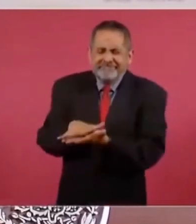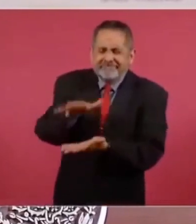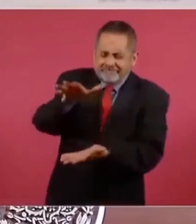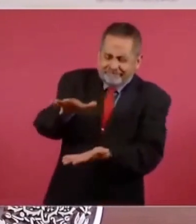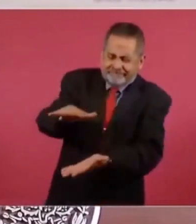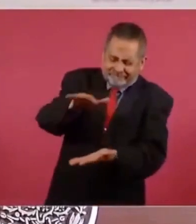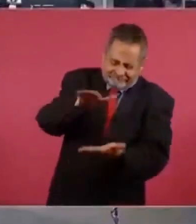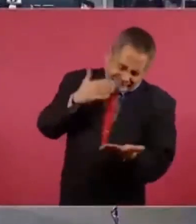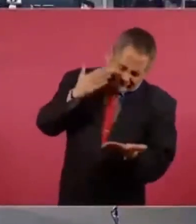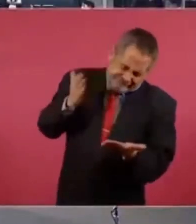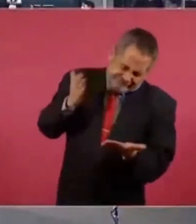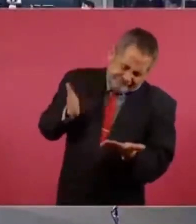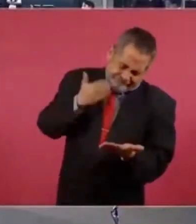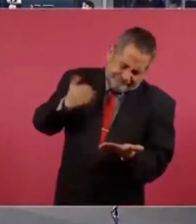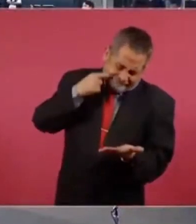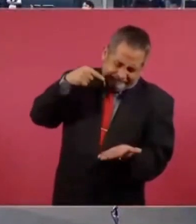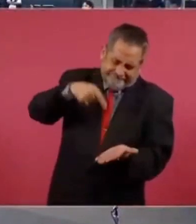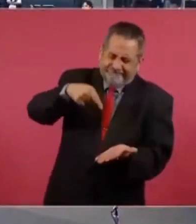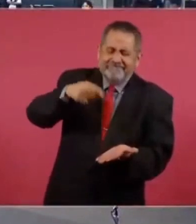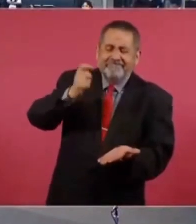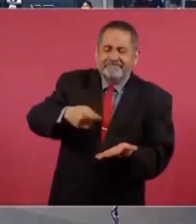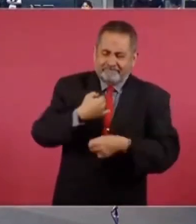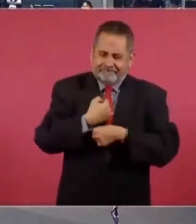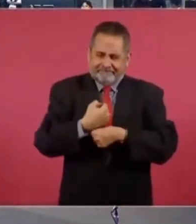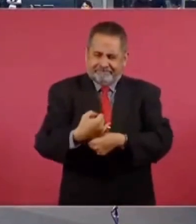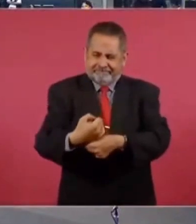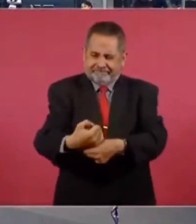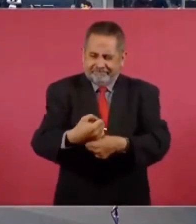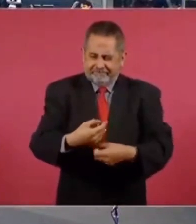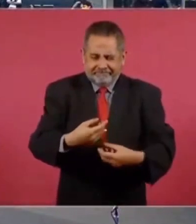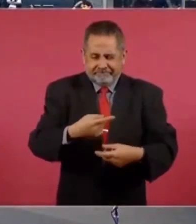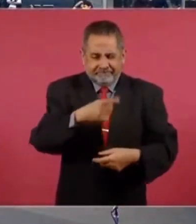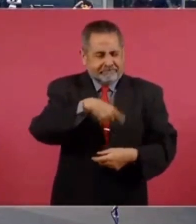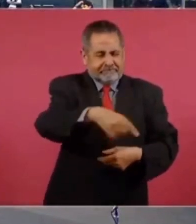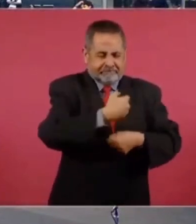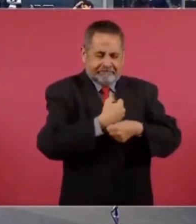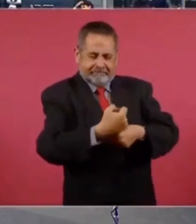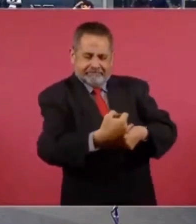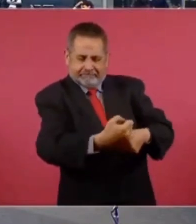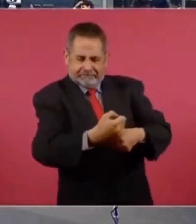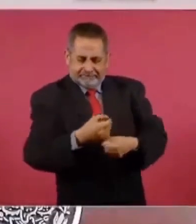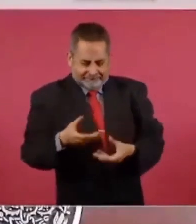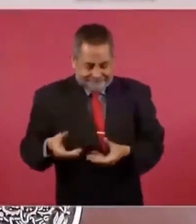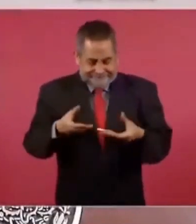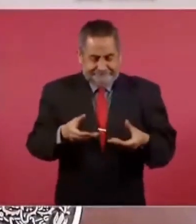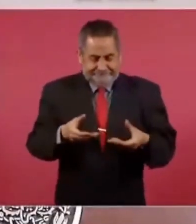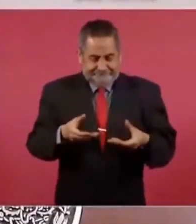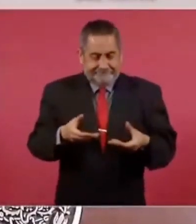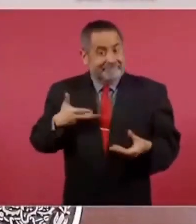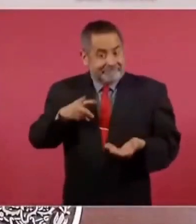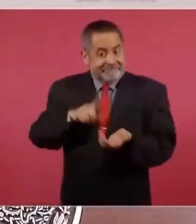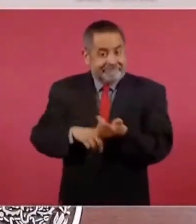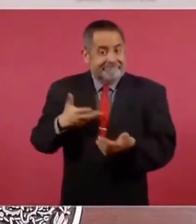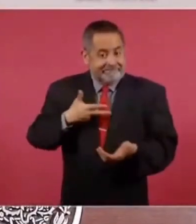el gusto de poseer mi expediente, y ya lo tengo.